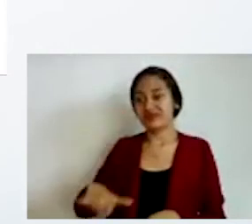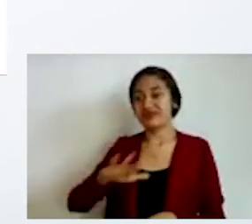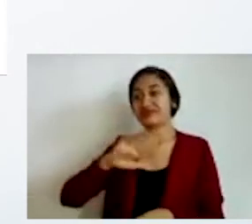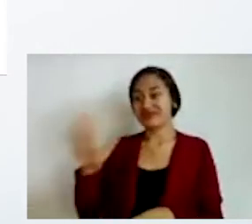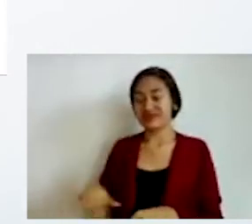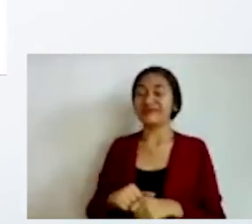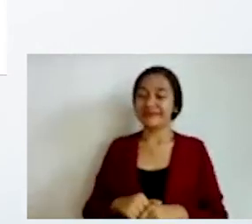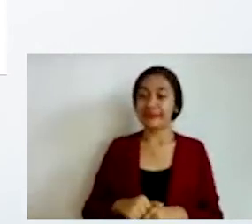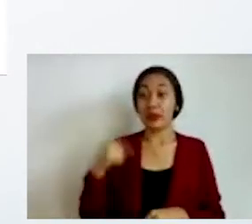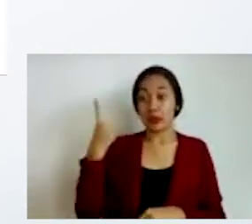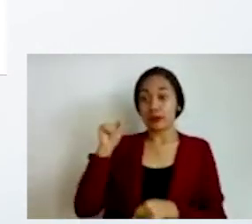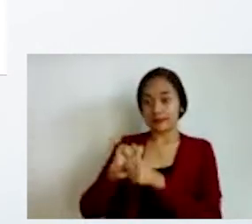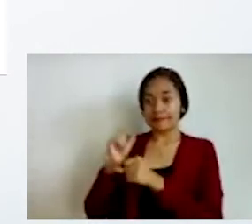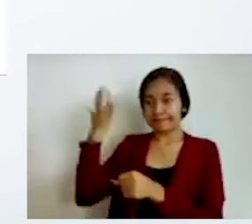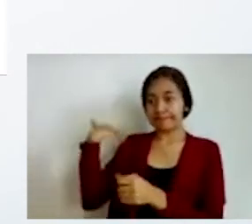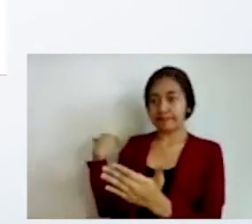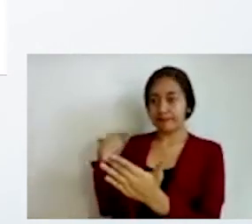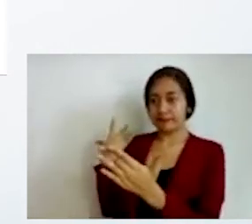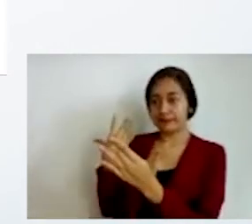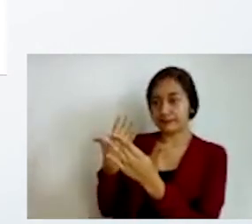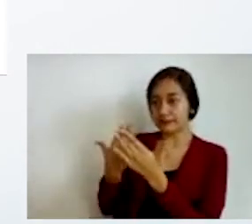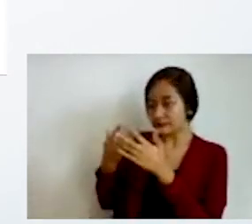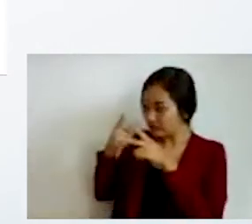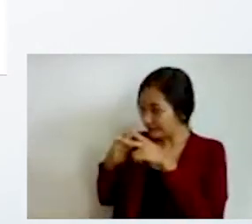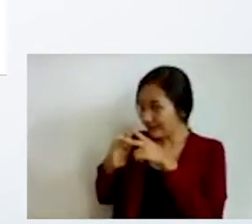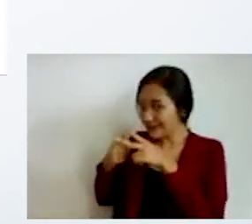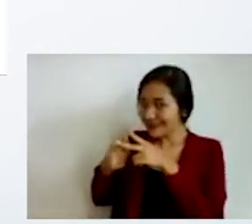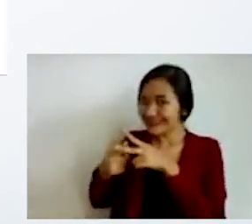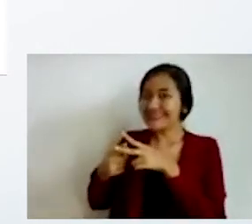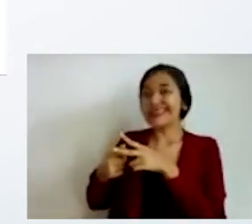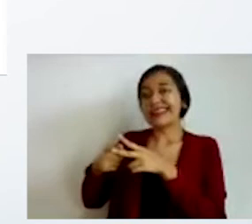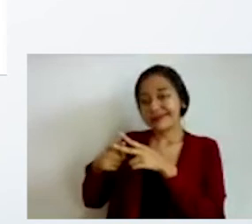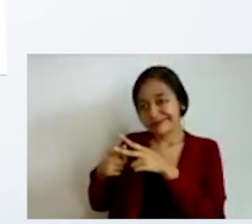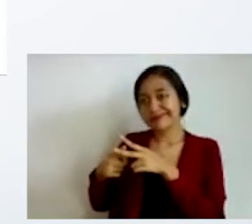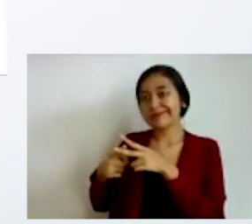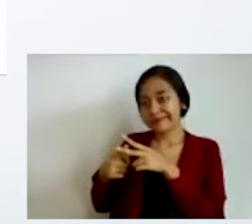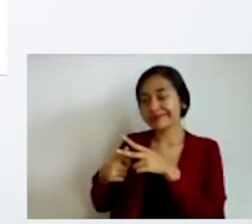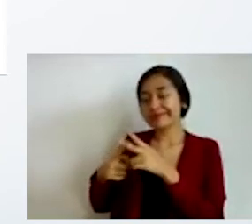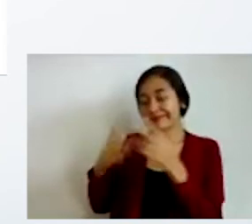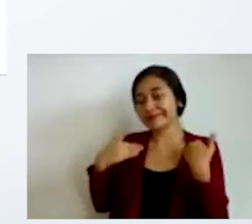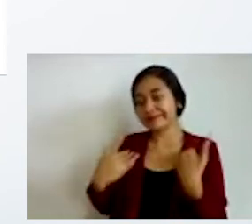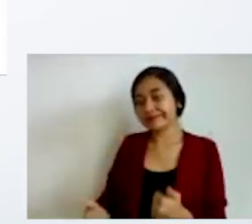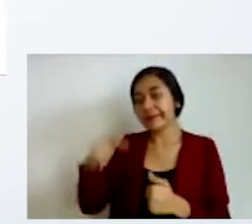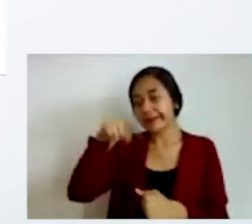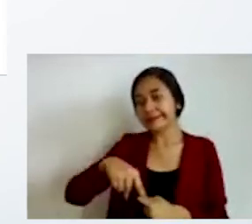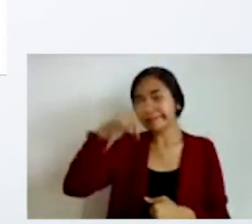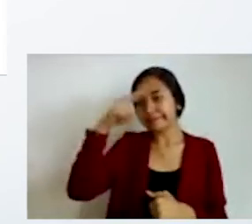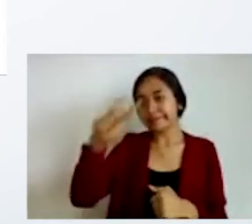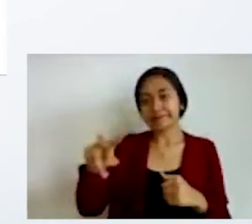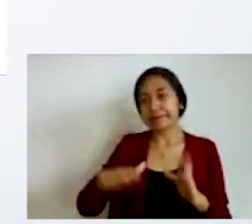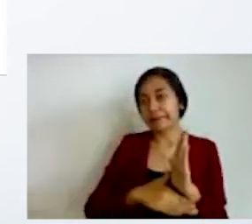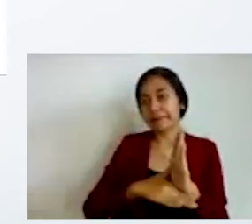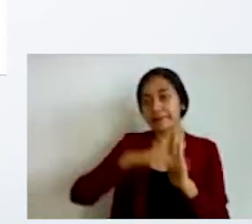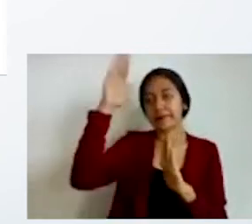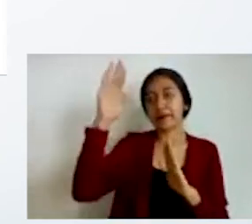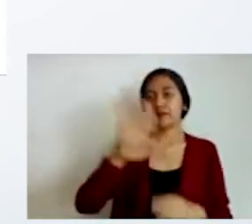pues hemos logrado todavía subir un poco más la letalidad en México, porque se han incrementado notablemente el